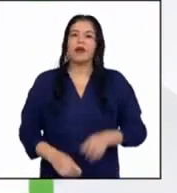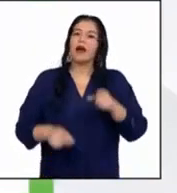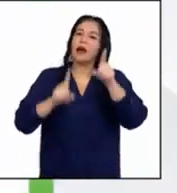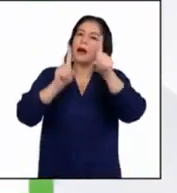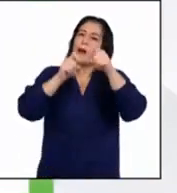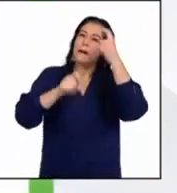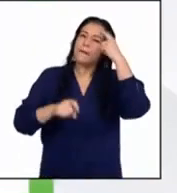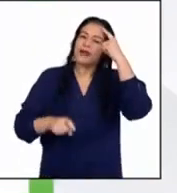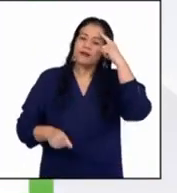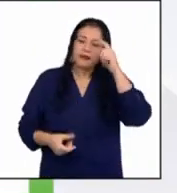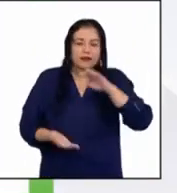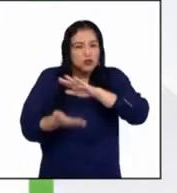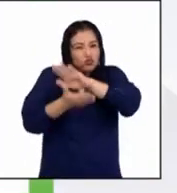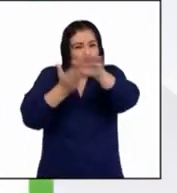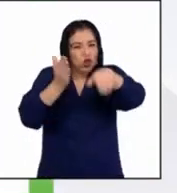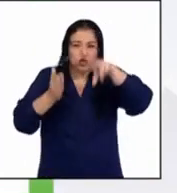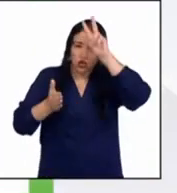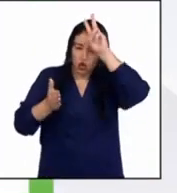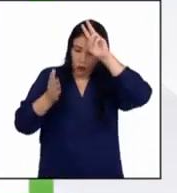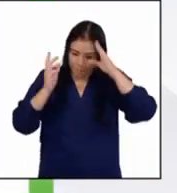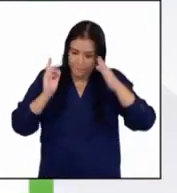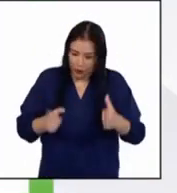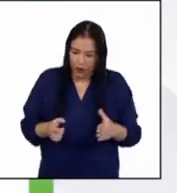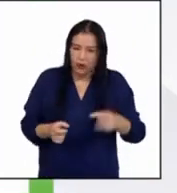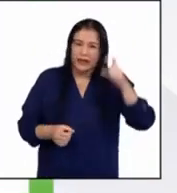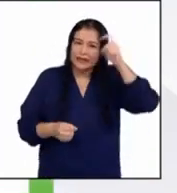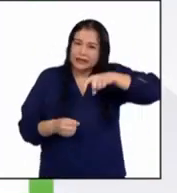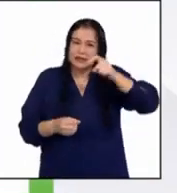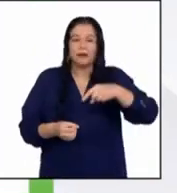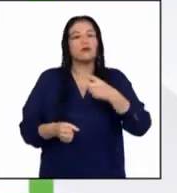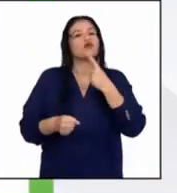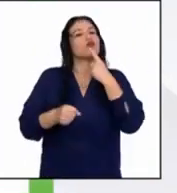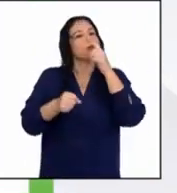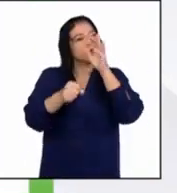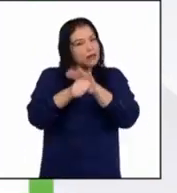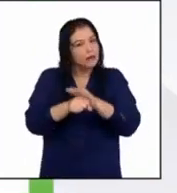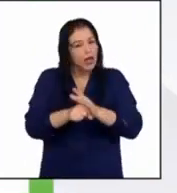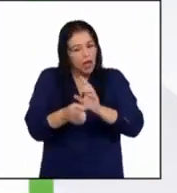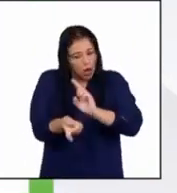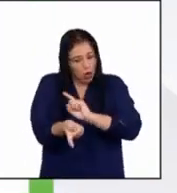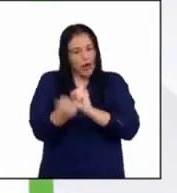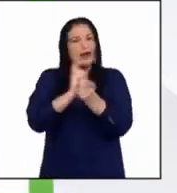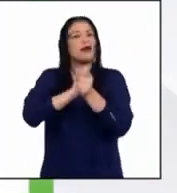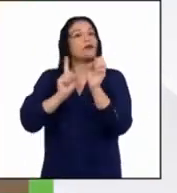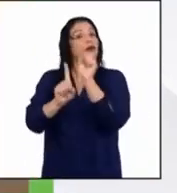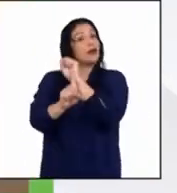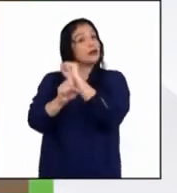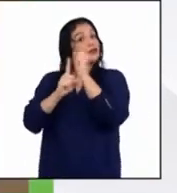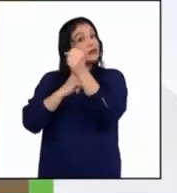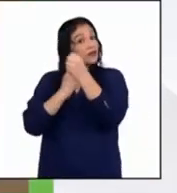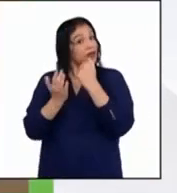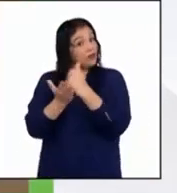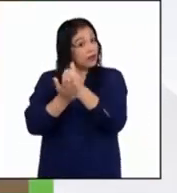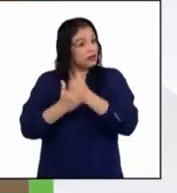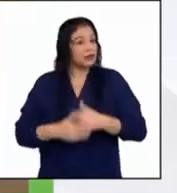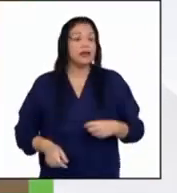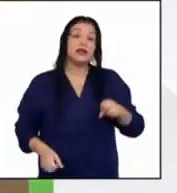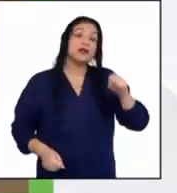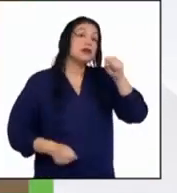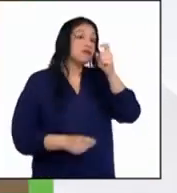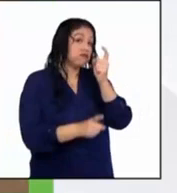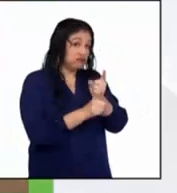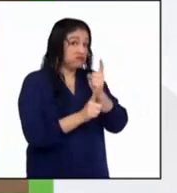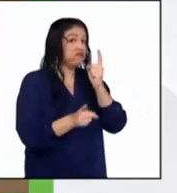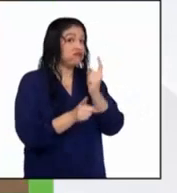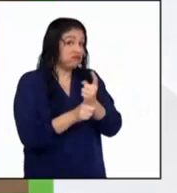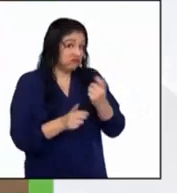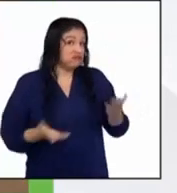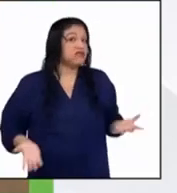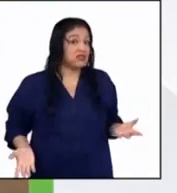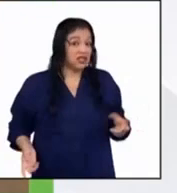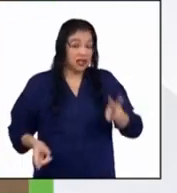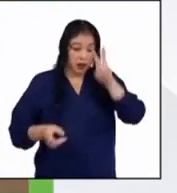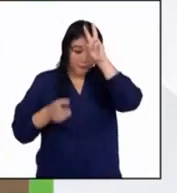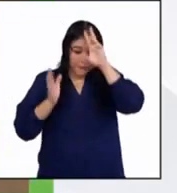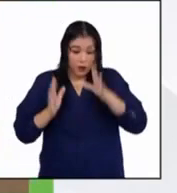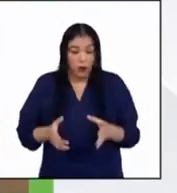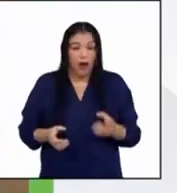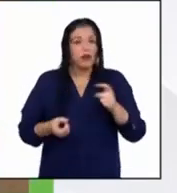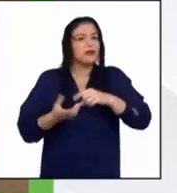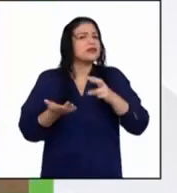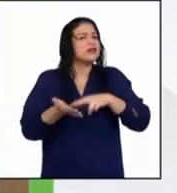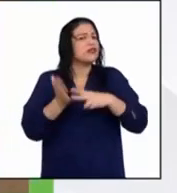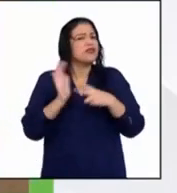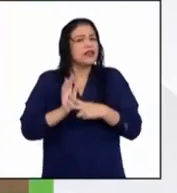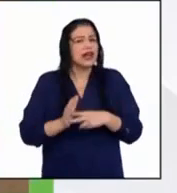¿Consideras que como ciudadanos debemos comprometernos con el cambio de nuestra sociedad? Ser ciudadanos y ciudadanas implica ejercer